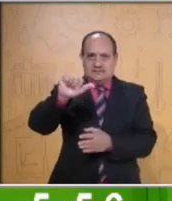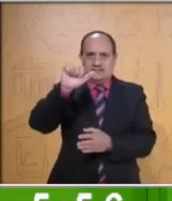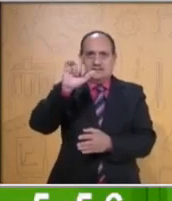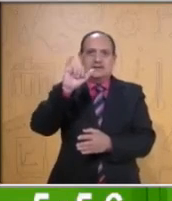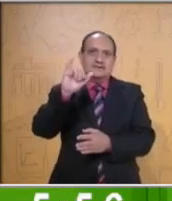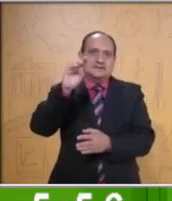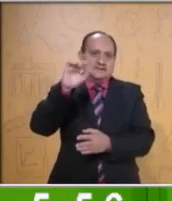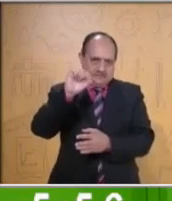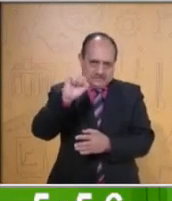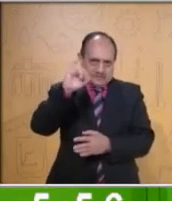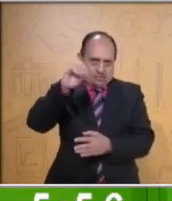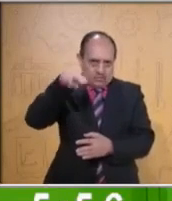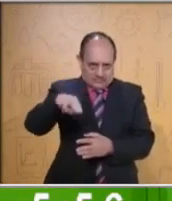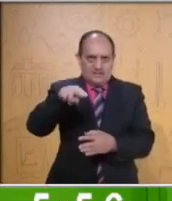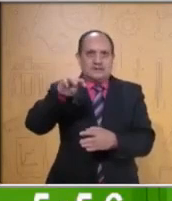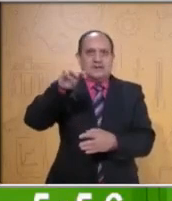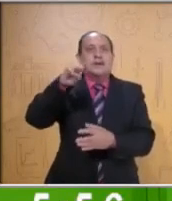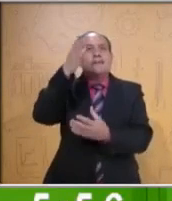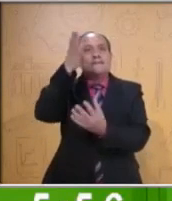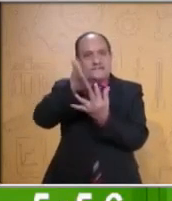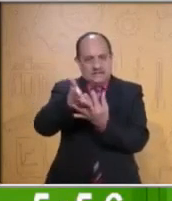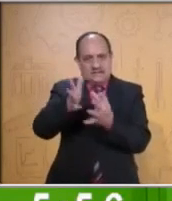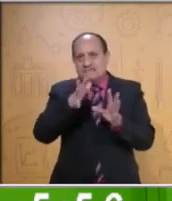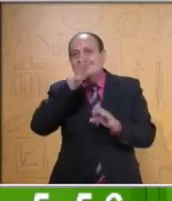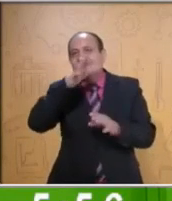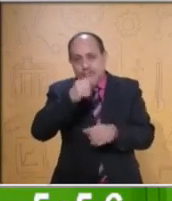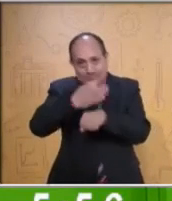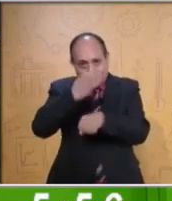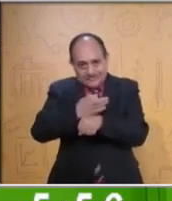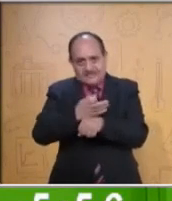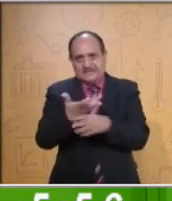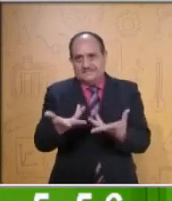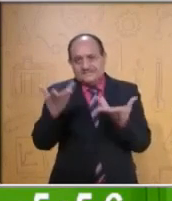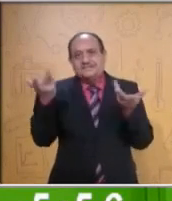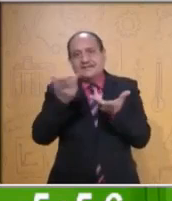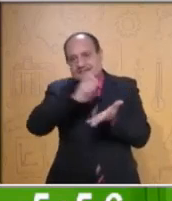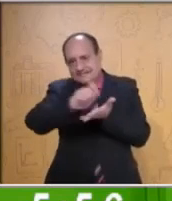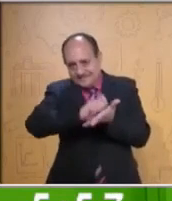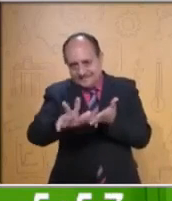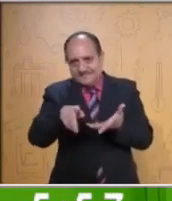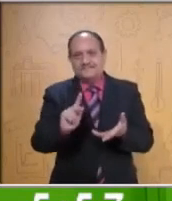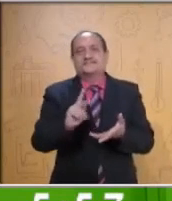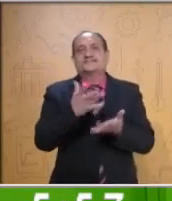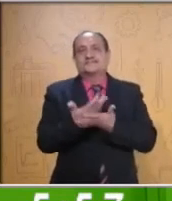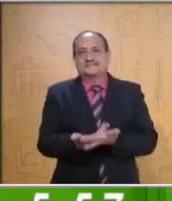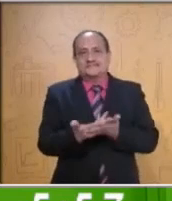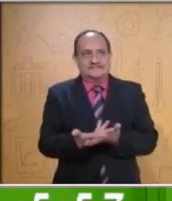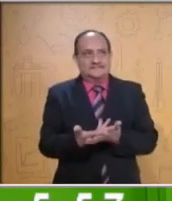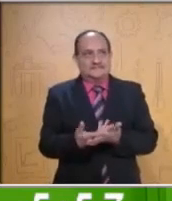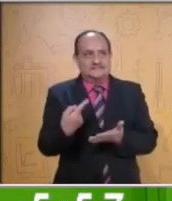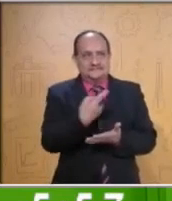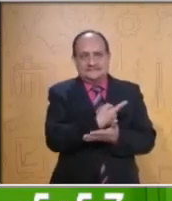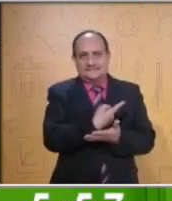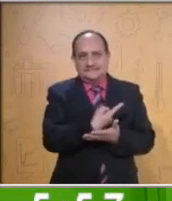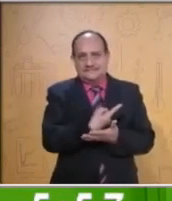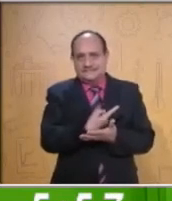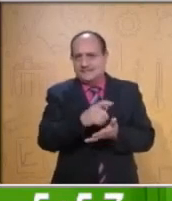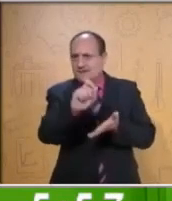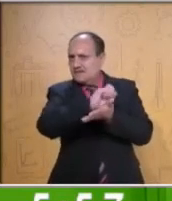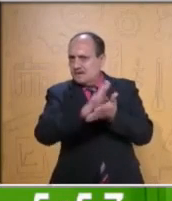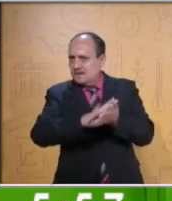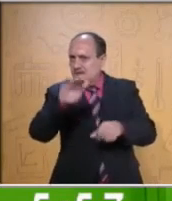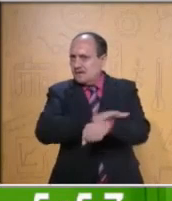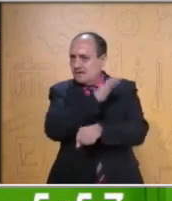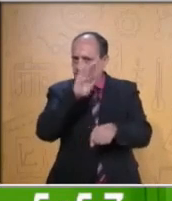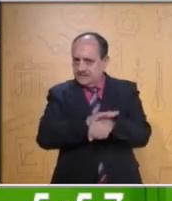la desviación media no, porque no lo pudimos alcanzar a ver. Entonces, aquí me dice, se preguntó las calificaciones